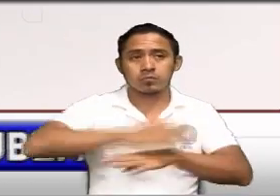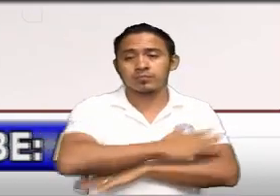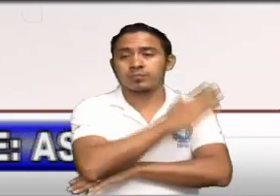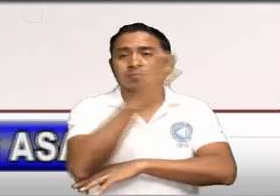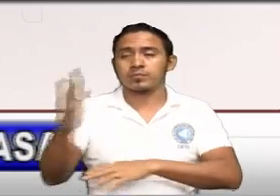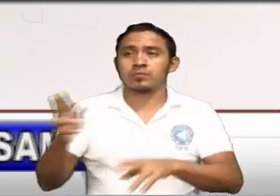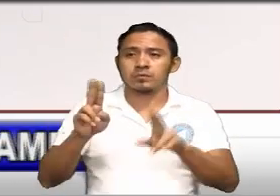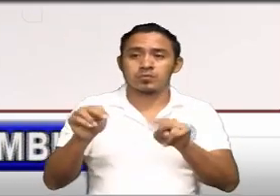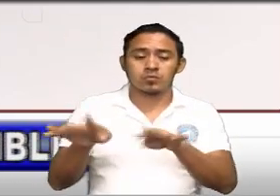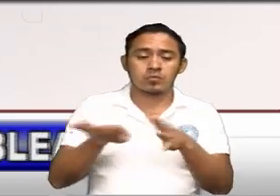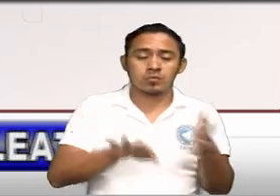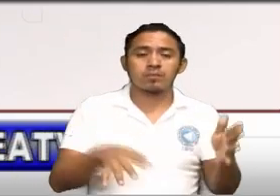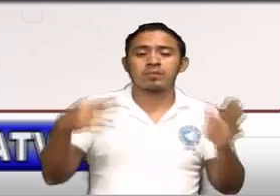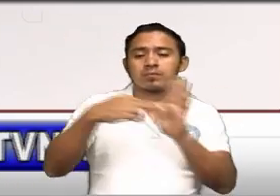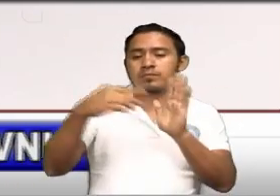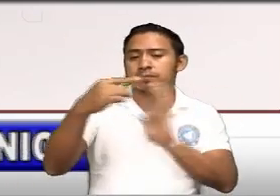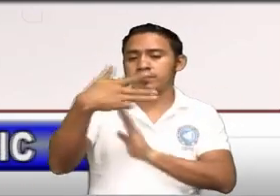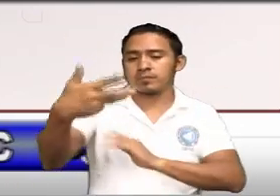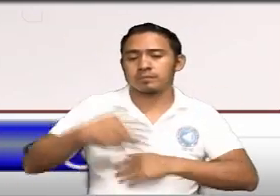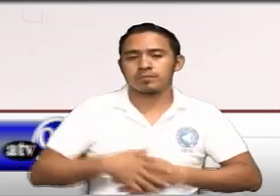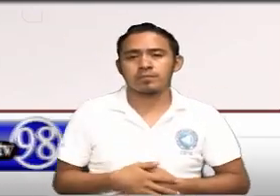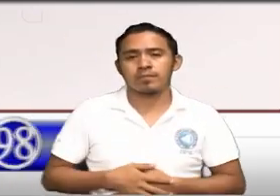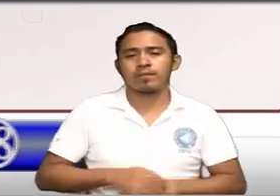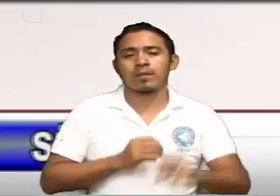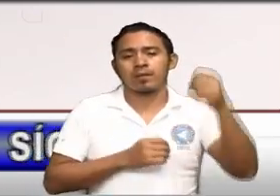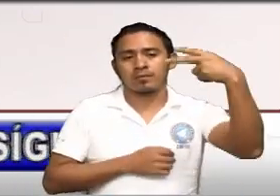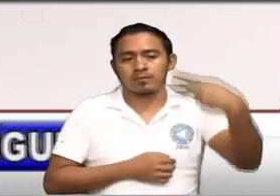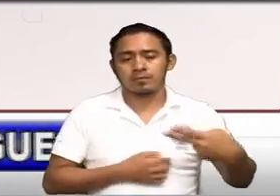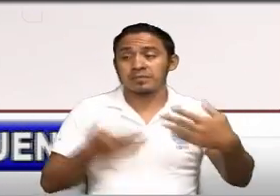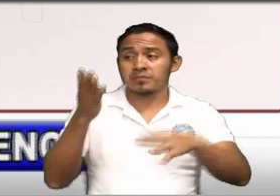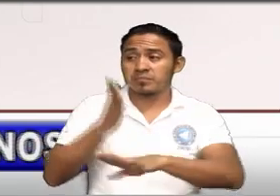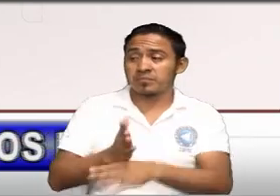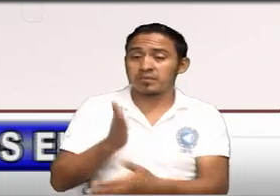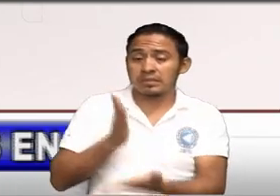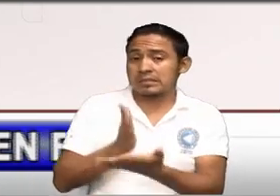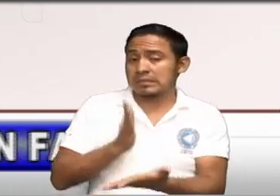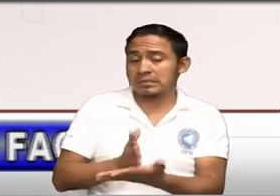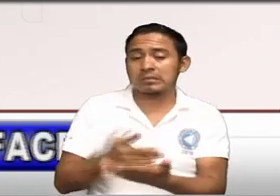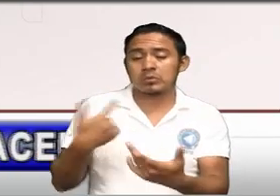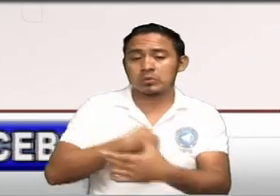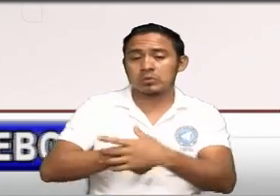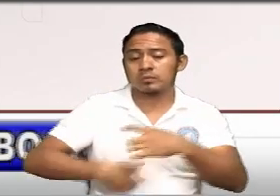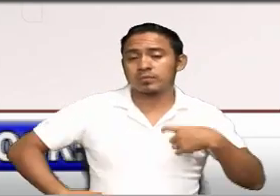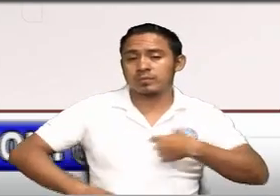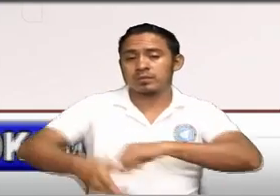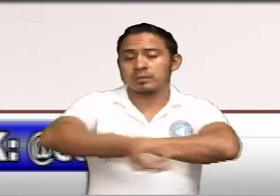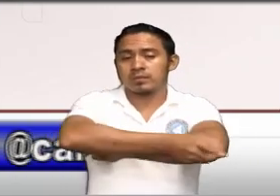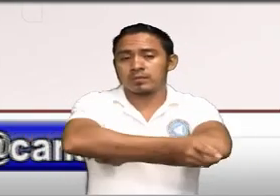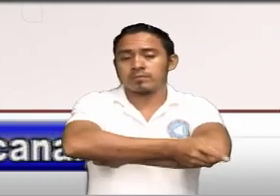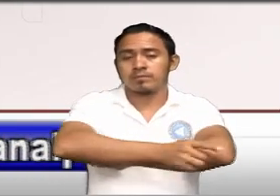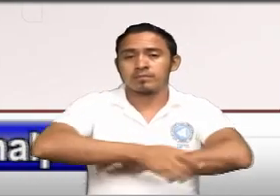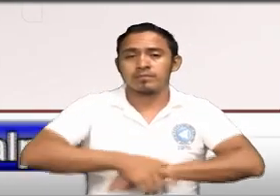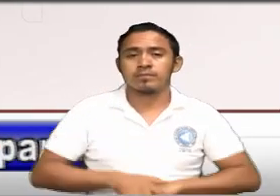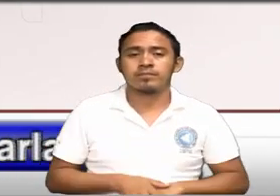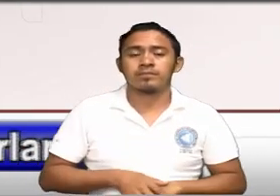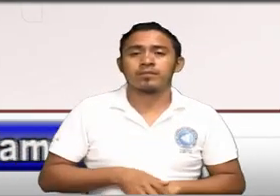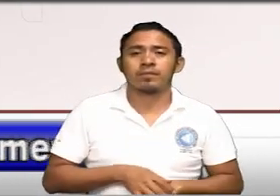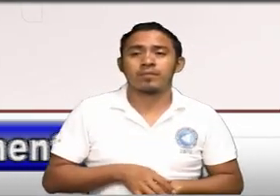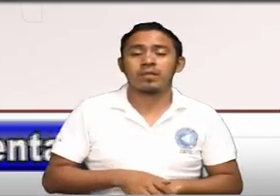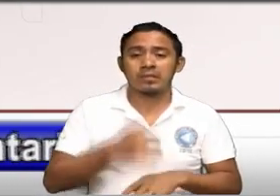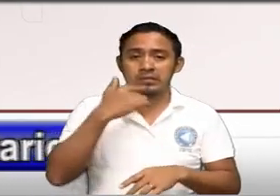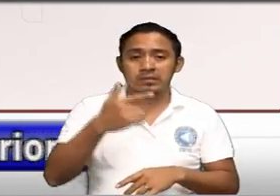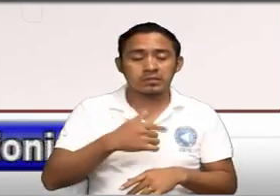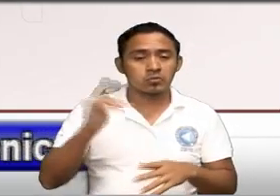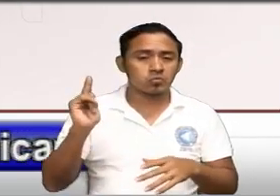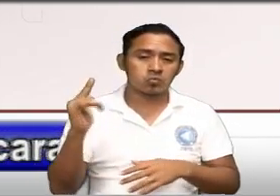año 2019. Segundo, por orden del Presidente de la República, Comandante Daniel Ortega Saavedra, se instruye a todas